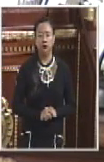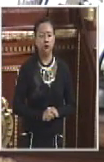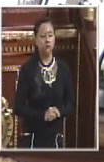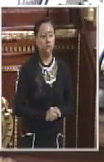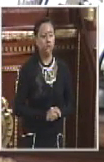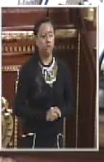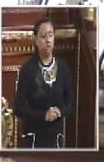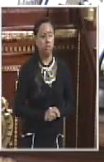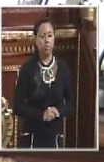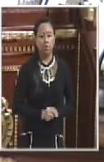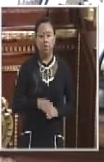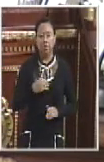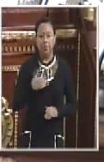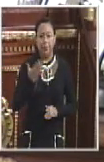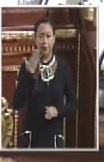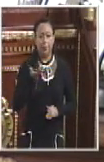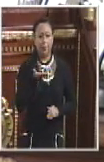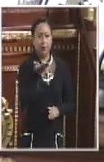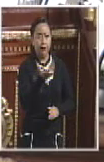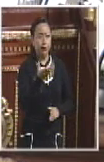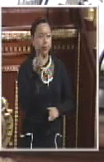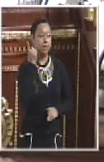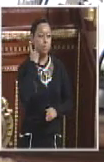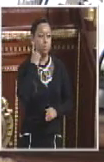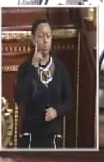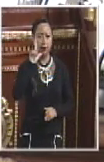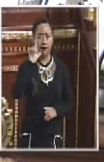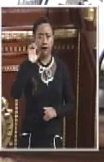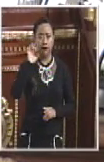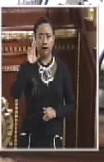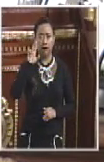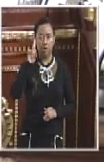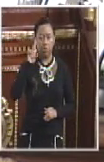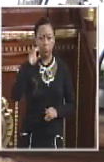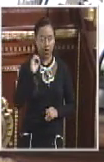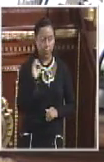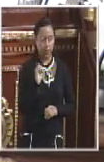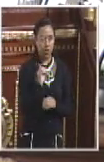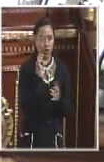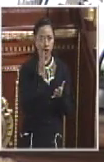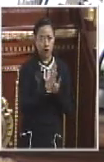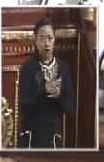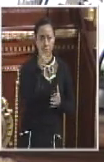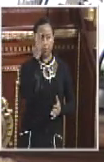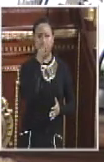Me ha solicitado la palabra el diputado Lerdo de Tejada, solo le voy a darle 2 minutos.